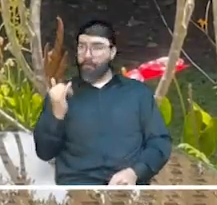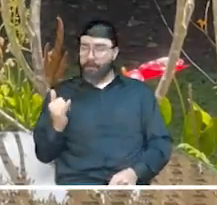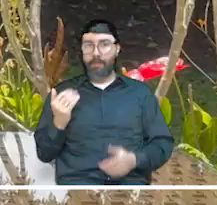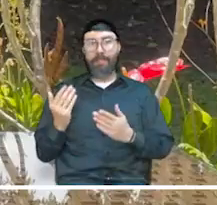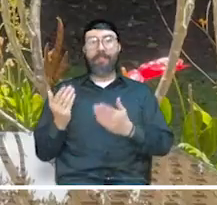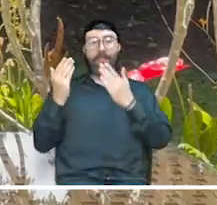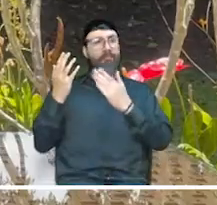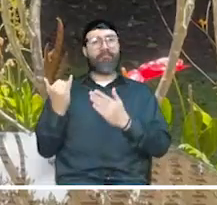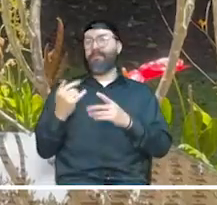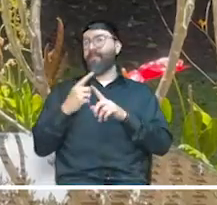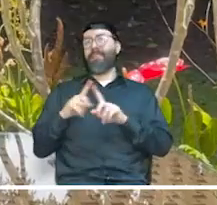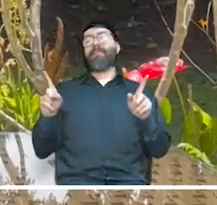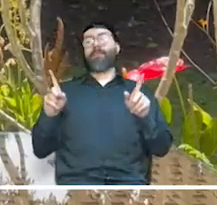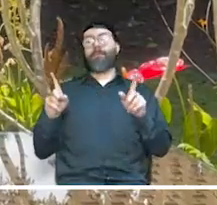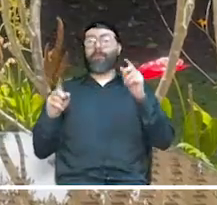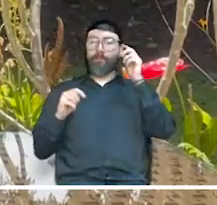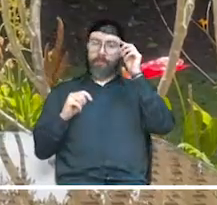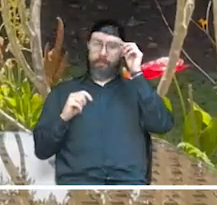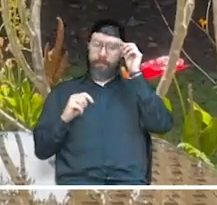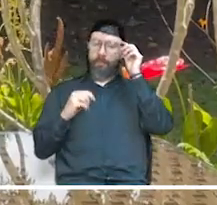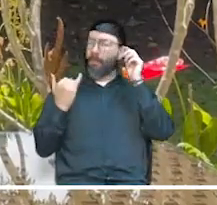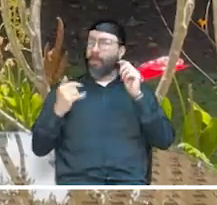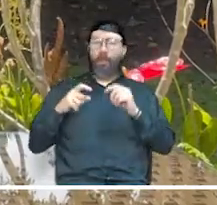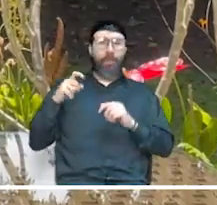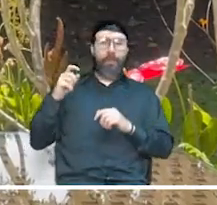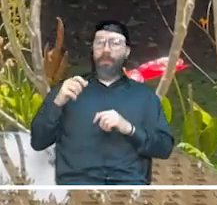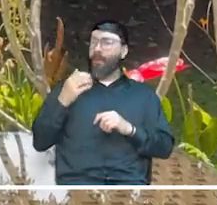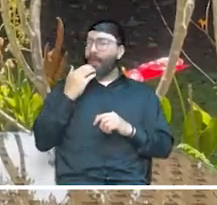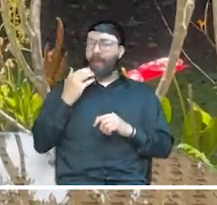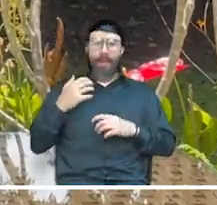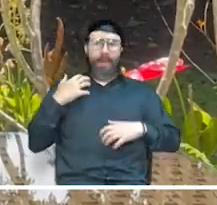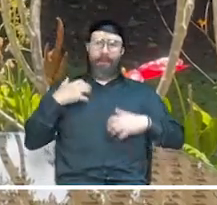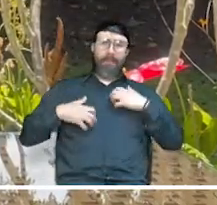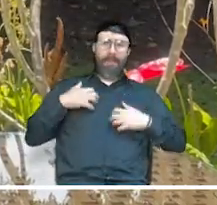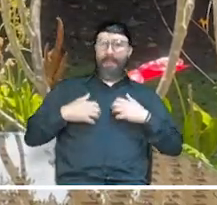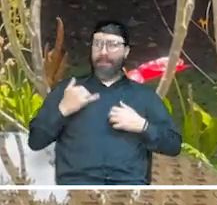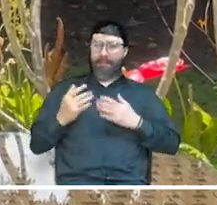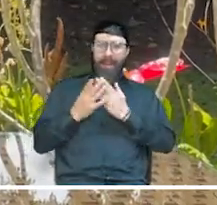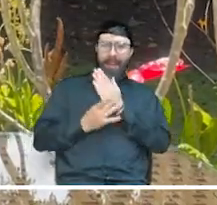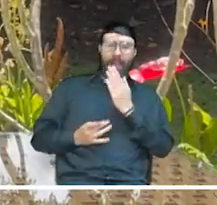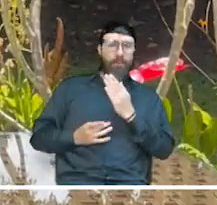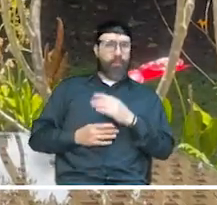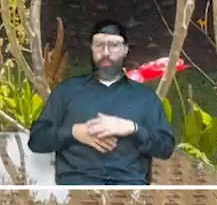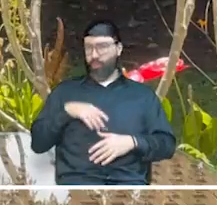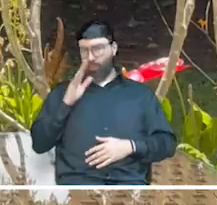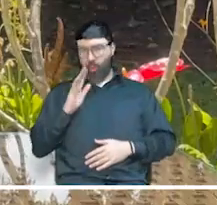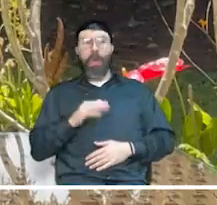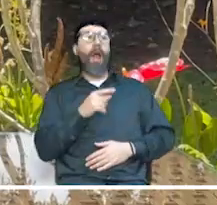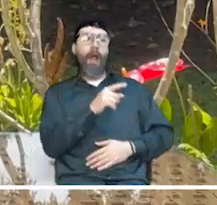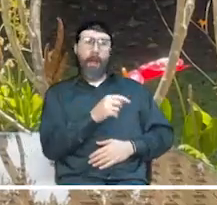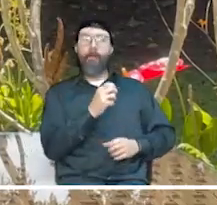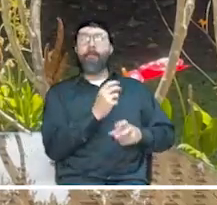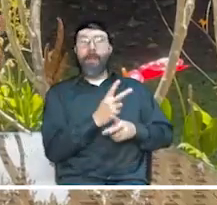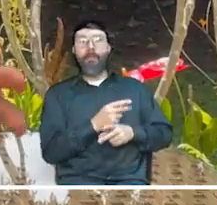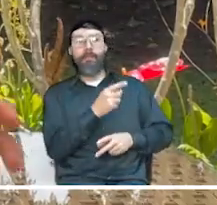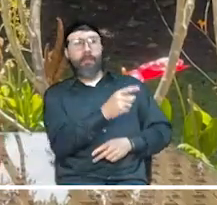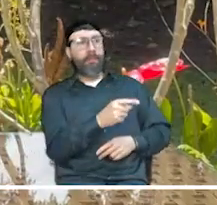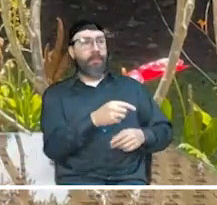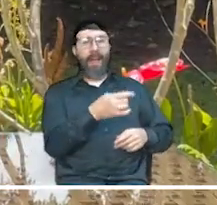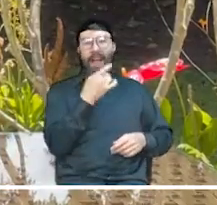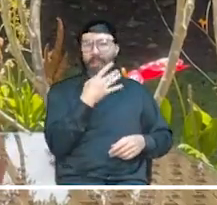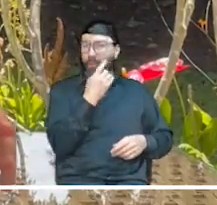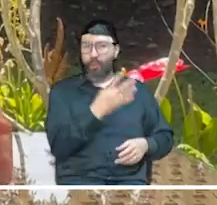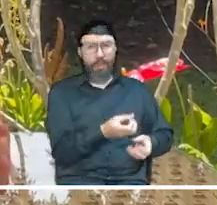supremamente diferente. No hay que tenerle miedo a las grasas, hay que tenerle más miedo a los carbohidratos refinados, al exceso